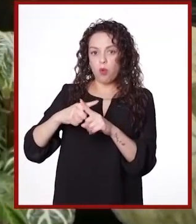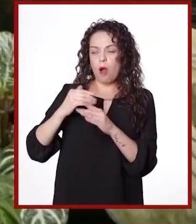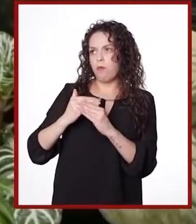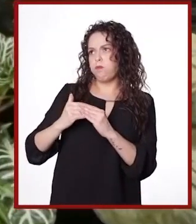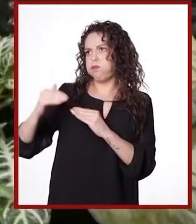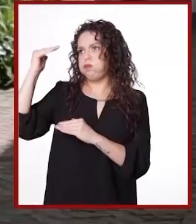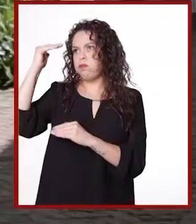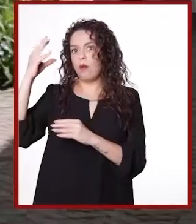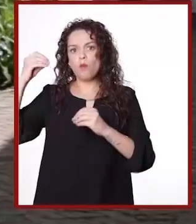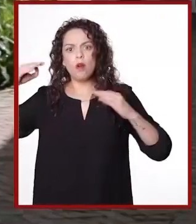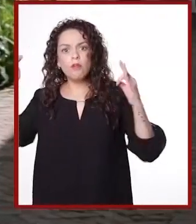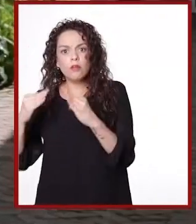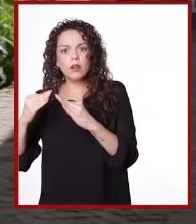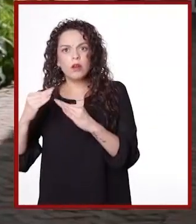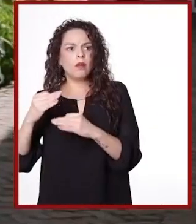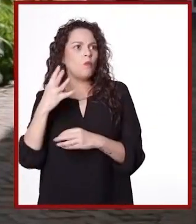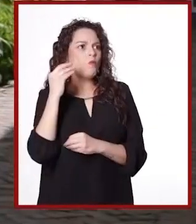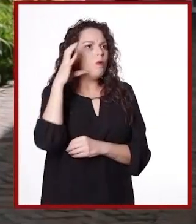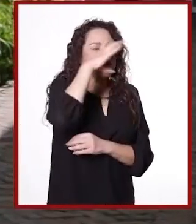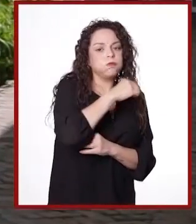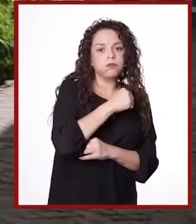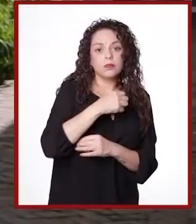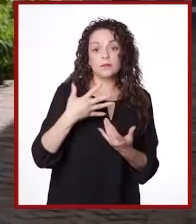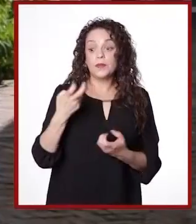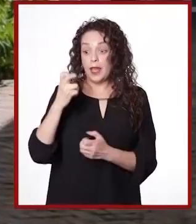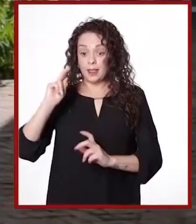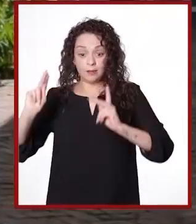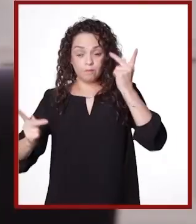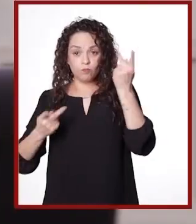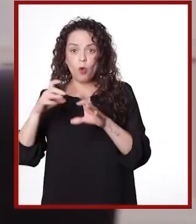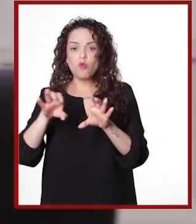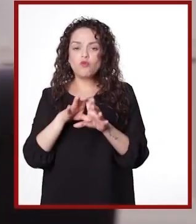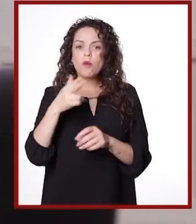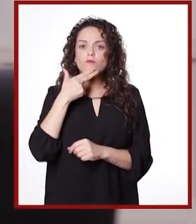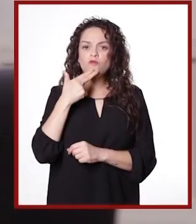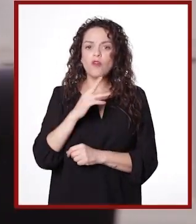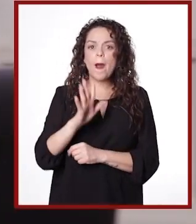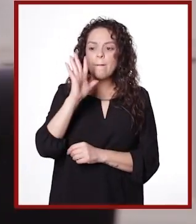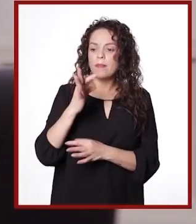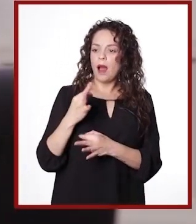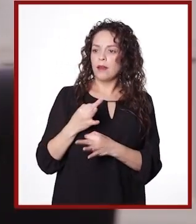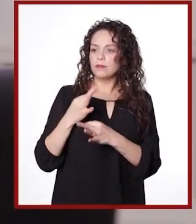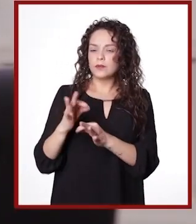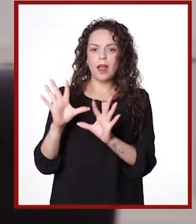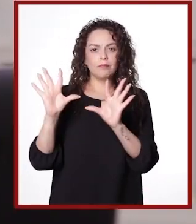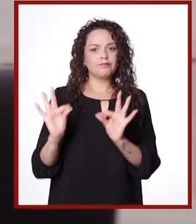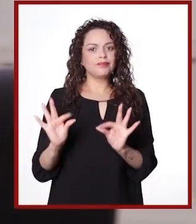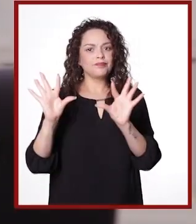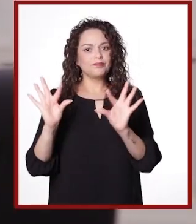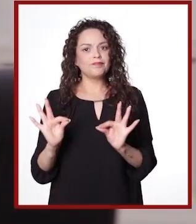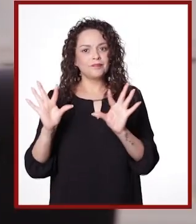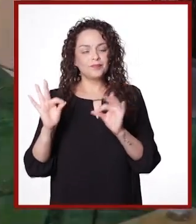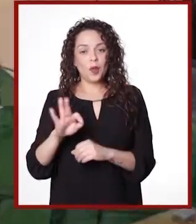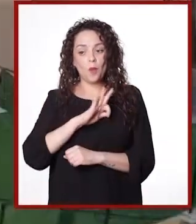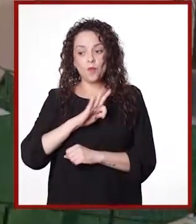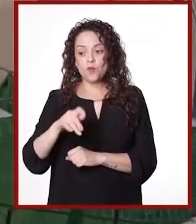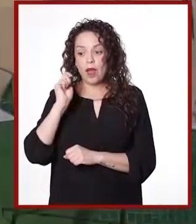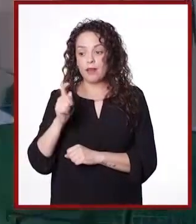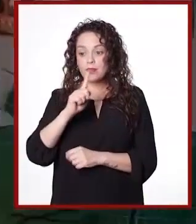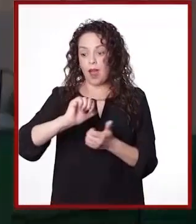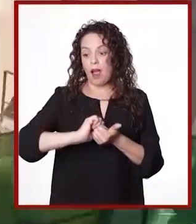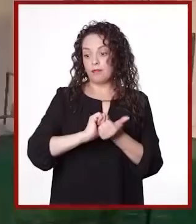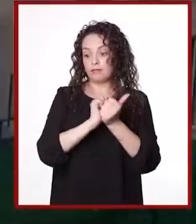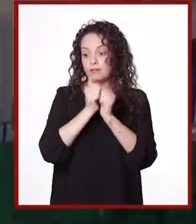¿no? Entonces, la vegetación funciona como un pegamento, ¿no? Donde puedes compartir la